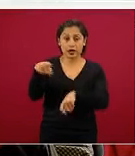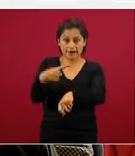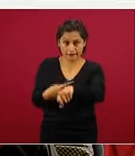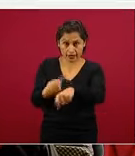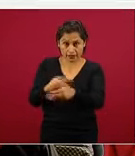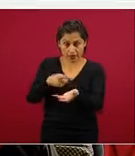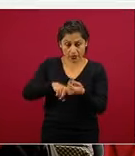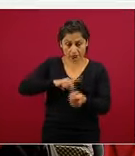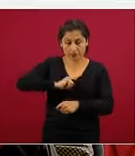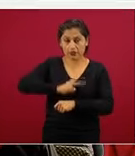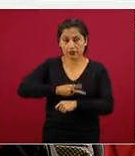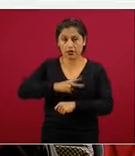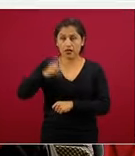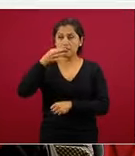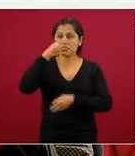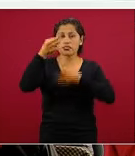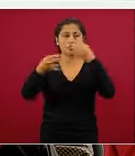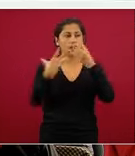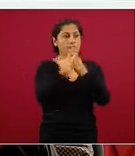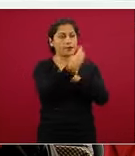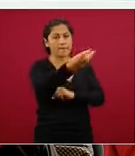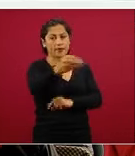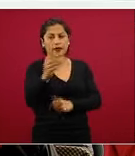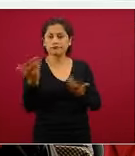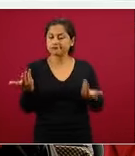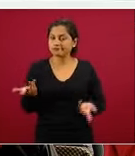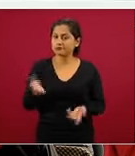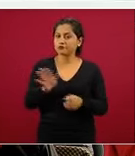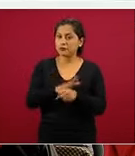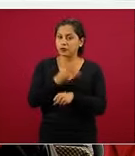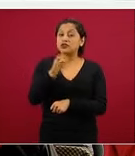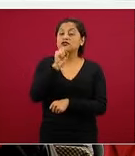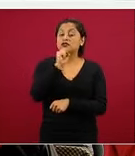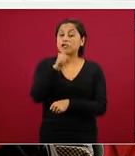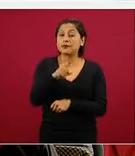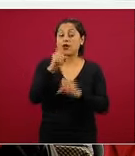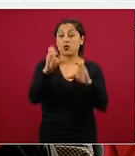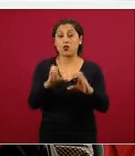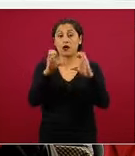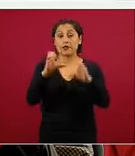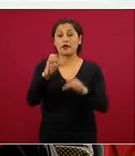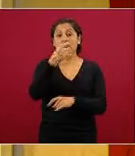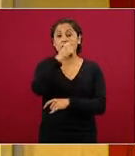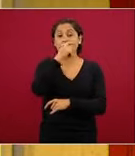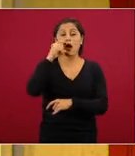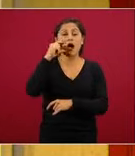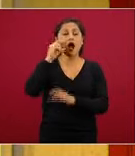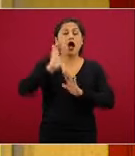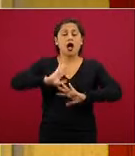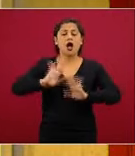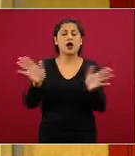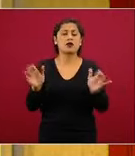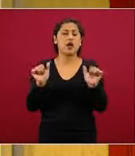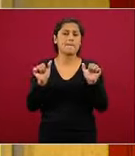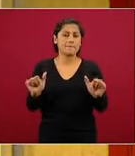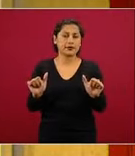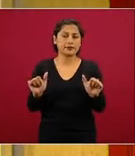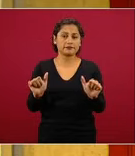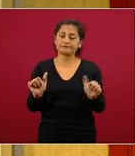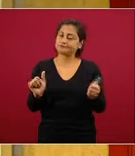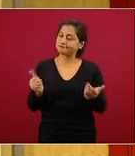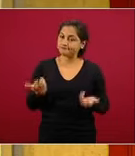Y como siempre hacemos la advertencia, no confiarnos en que el cubrebocas es una barrera protectora para que no nos lleguen los